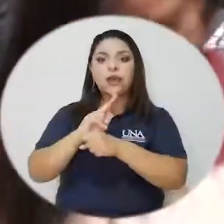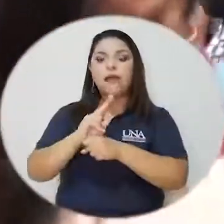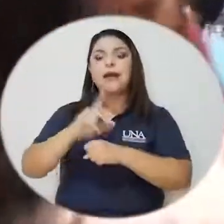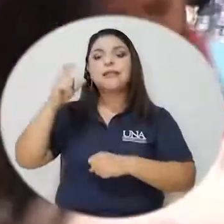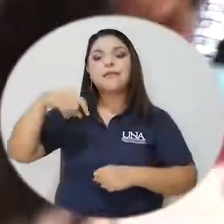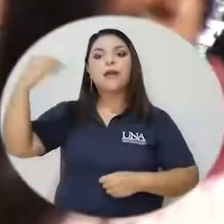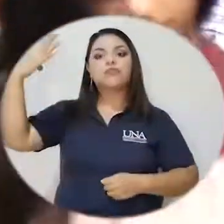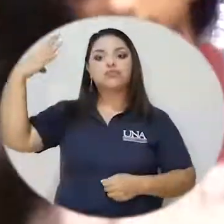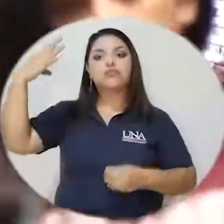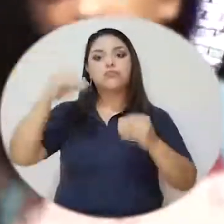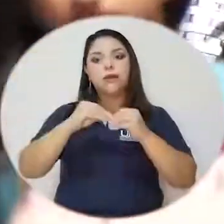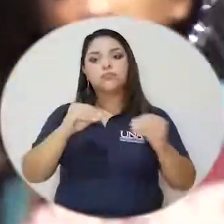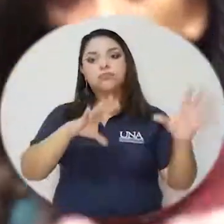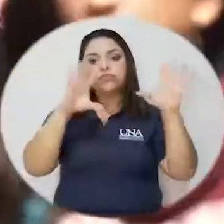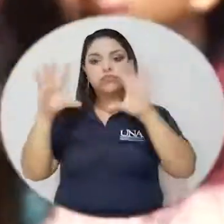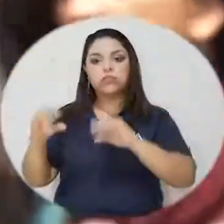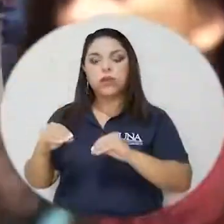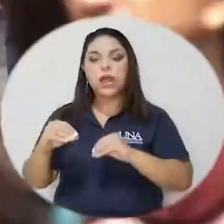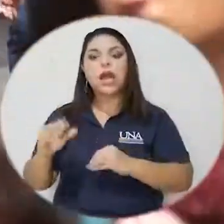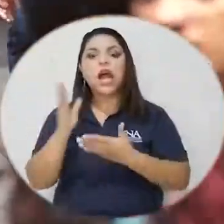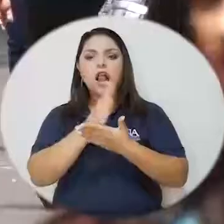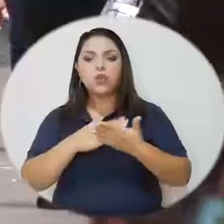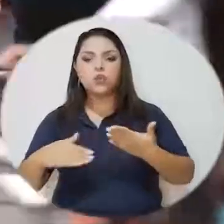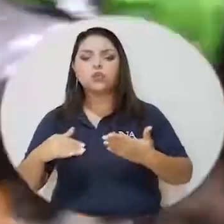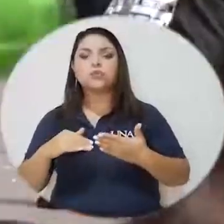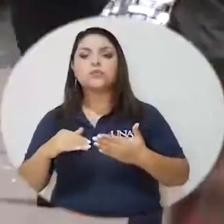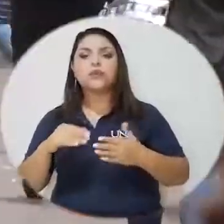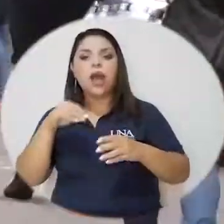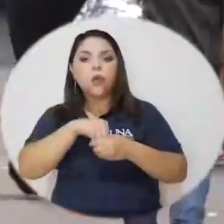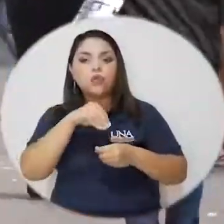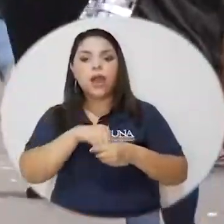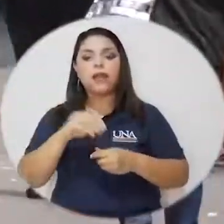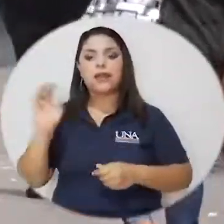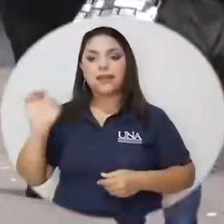día. Hicieron más ahorrativos en el consumo de la energía.